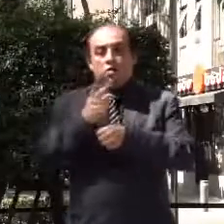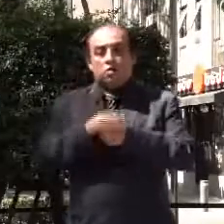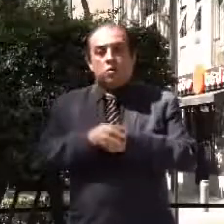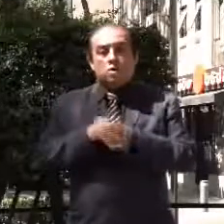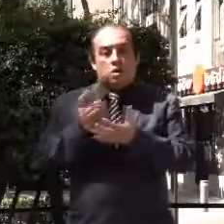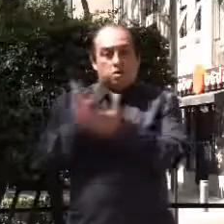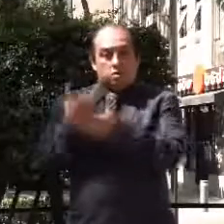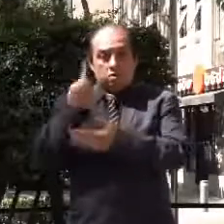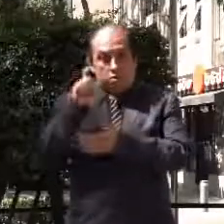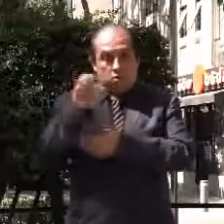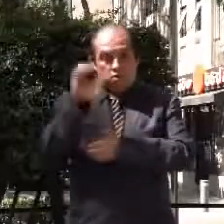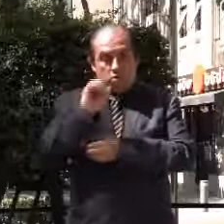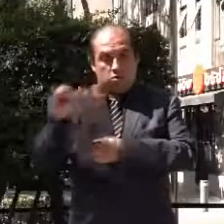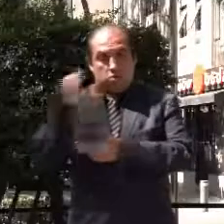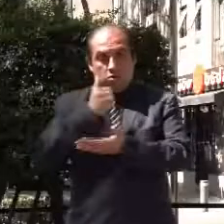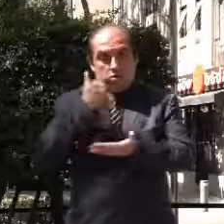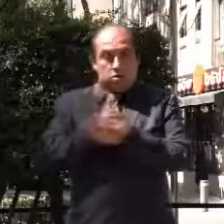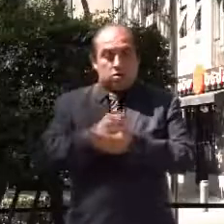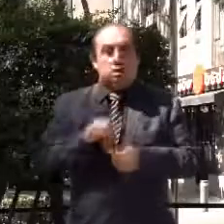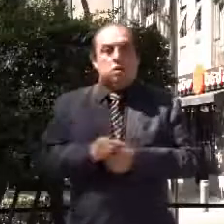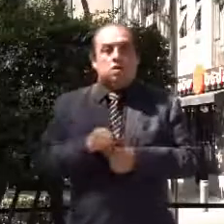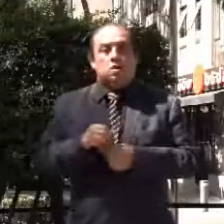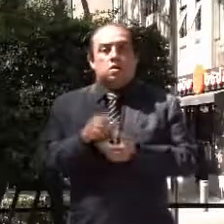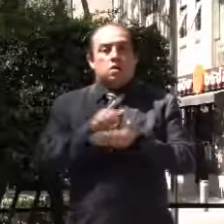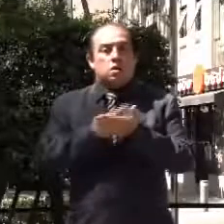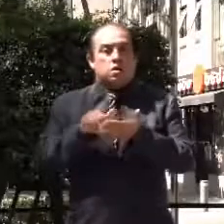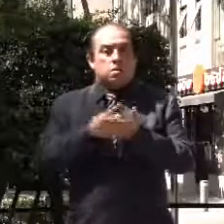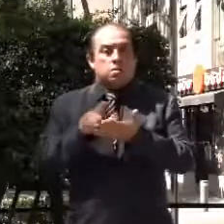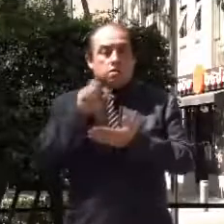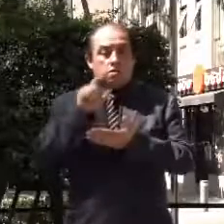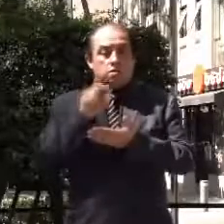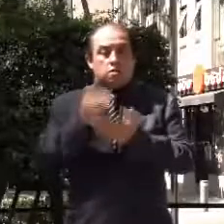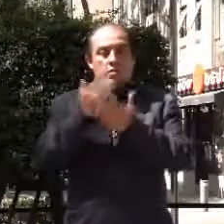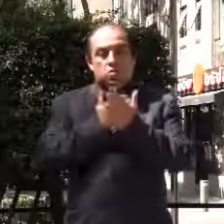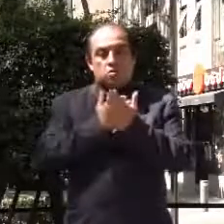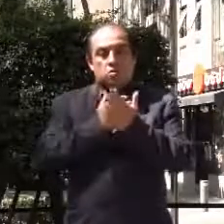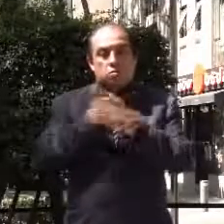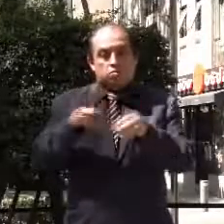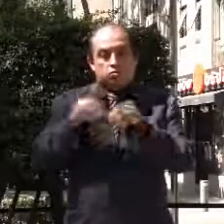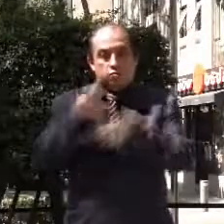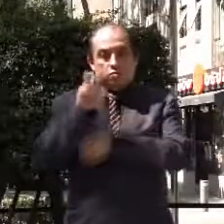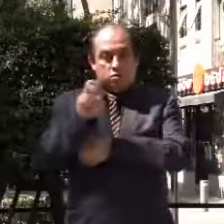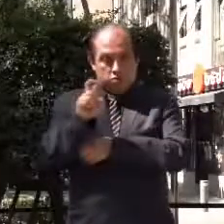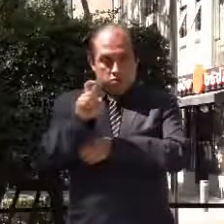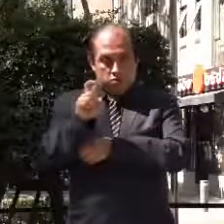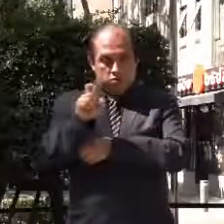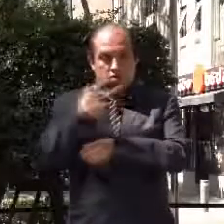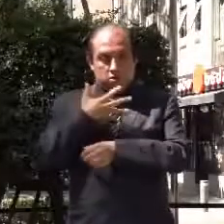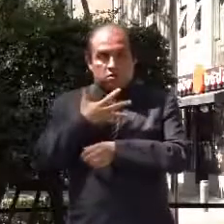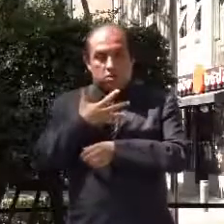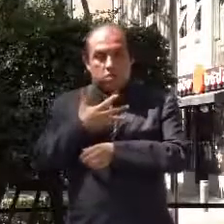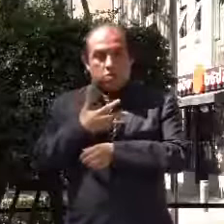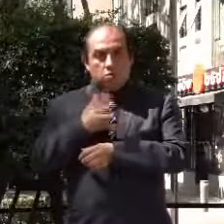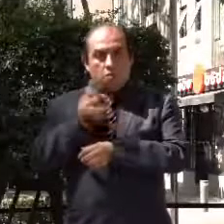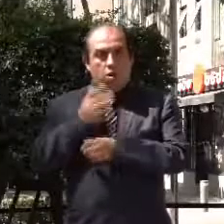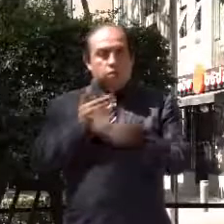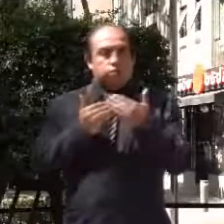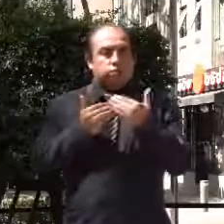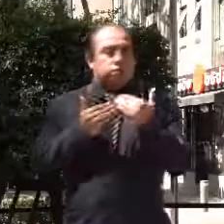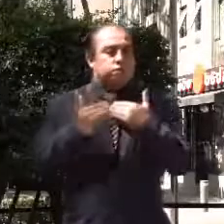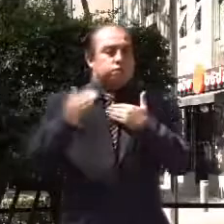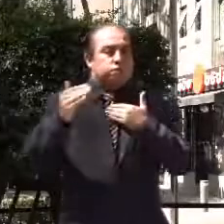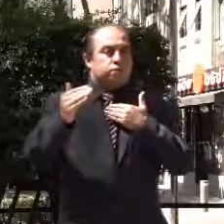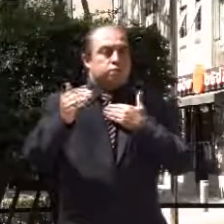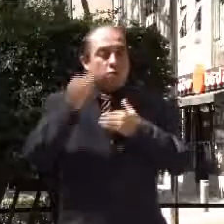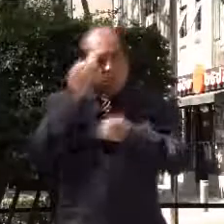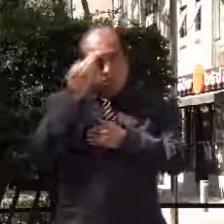ciudad, la calidad y disminuir la sobreexplotación al acuífero. Entonces sí tiene viabilidad a largo plazo la ciudad, en agua y en muchas